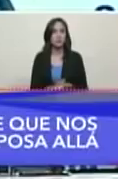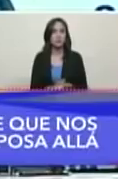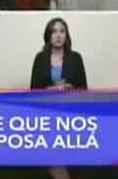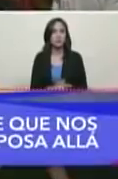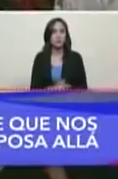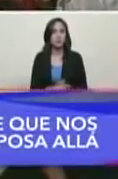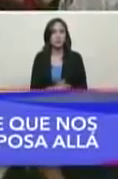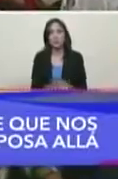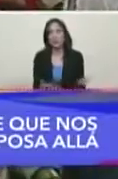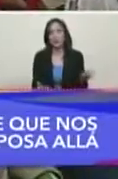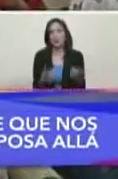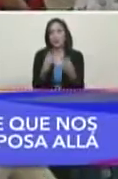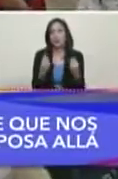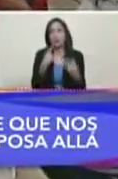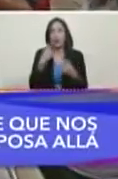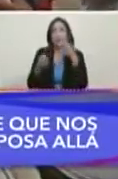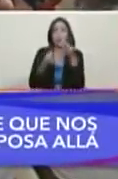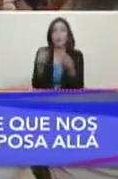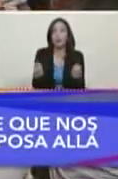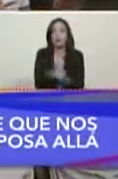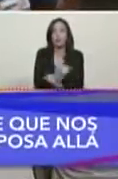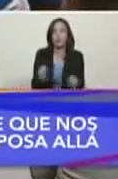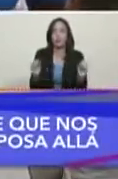que no tiene nombre.